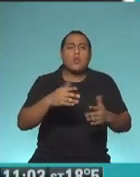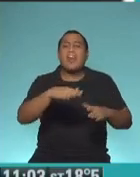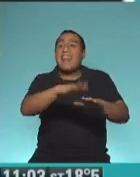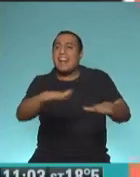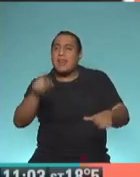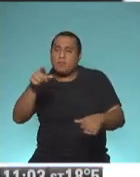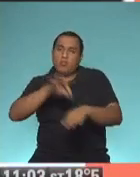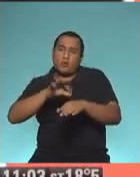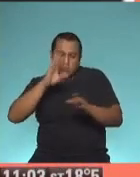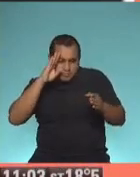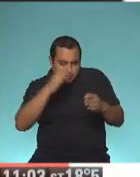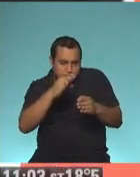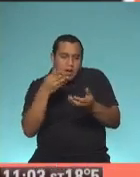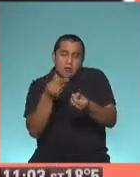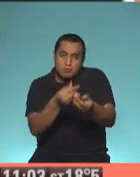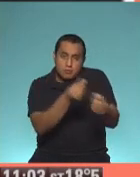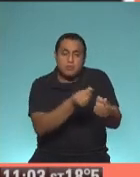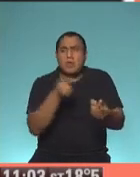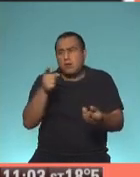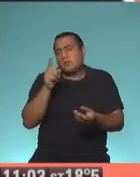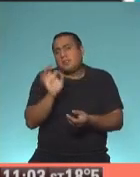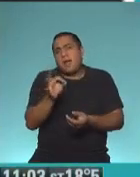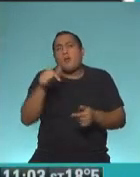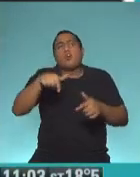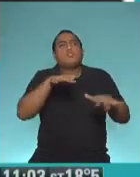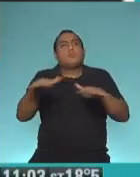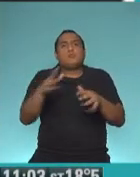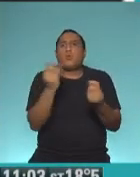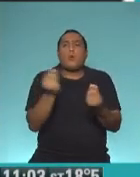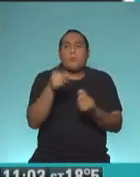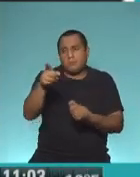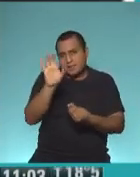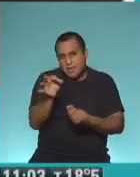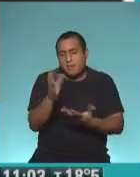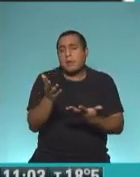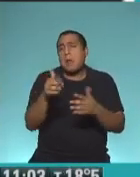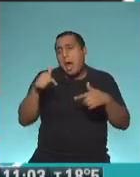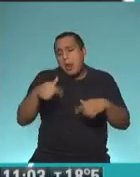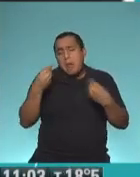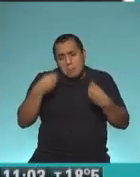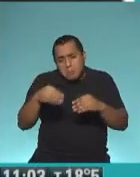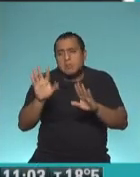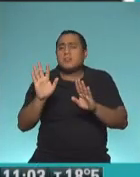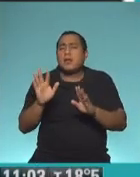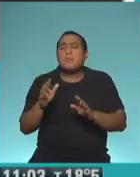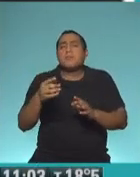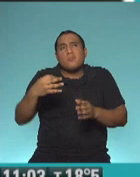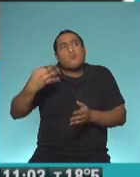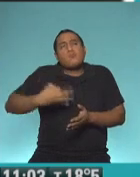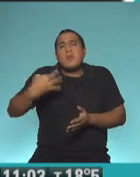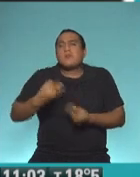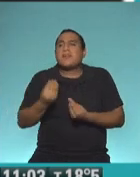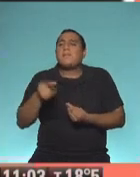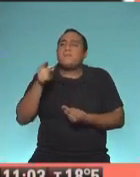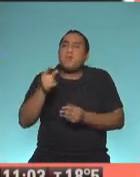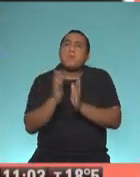absolutamente amplio de esta situación que hoy atravesamos y quizás para comenzar sería muy bueno que vos